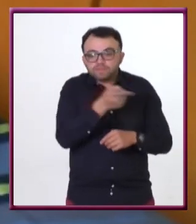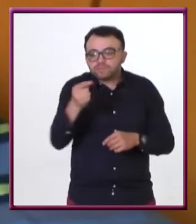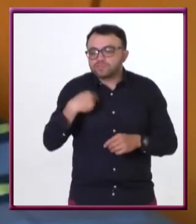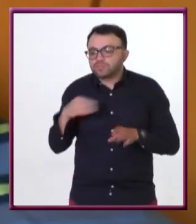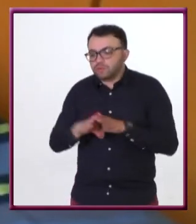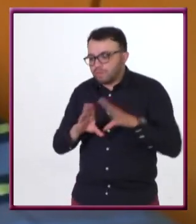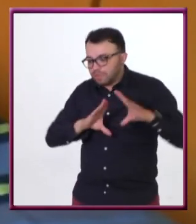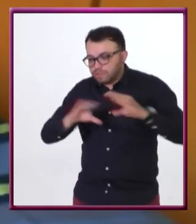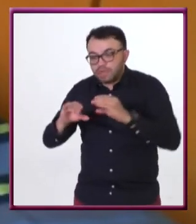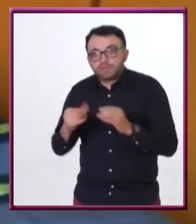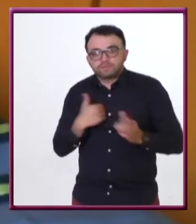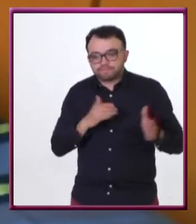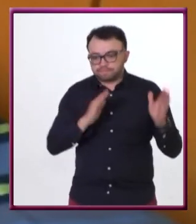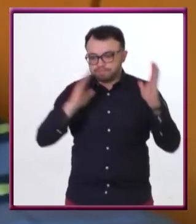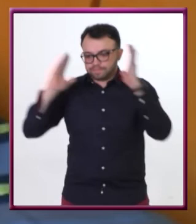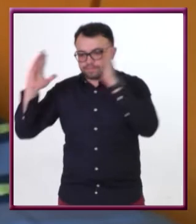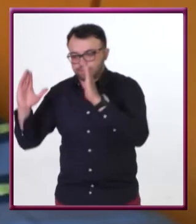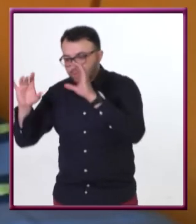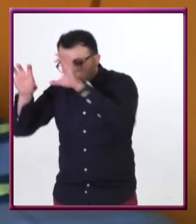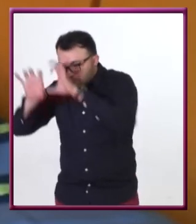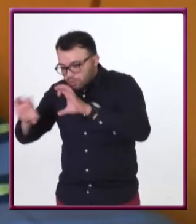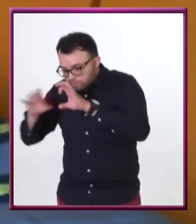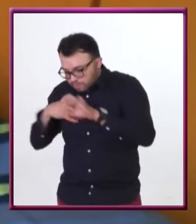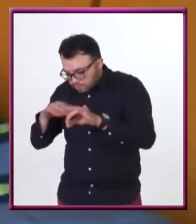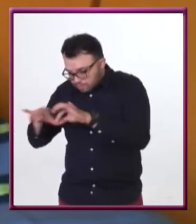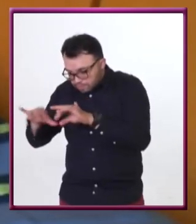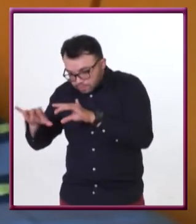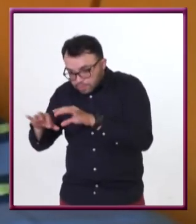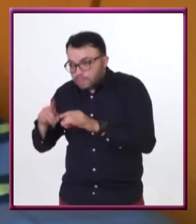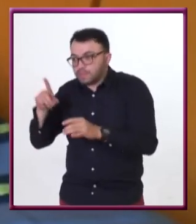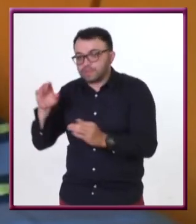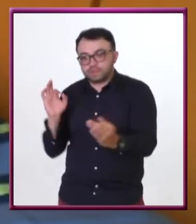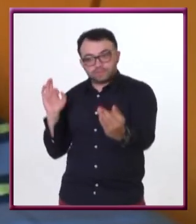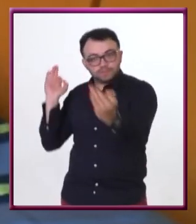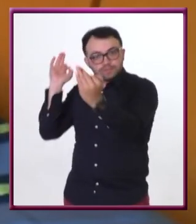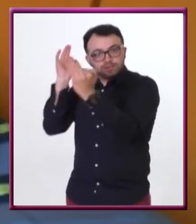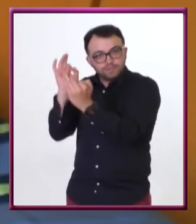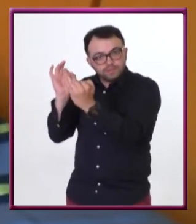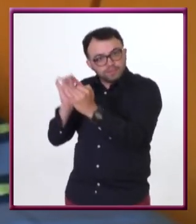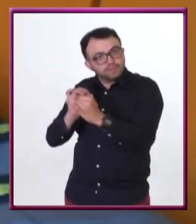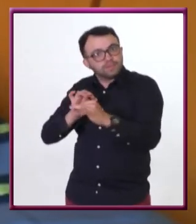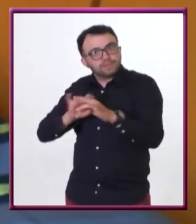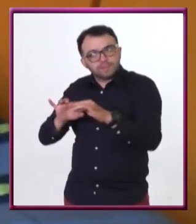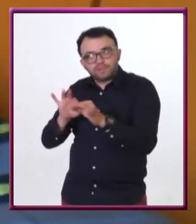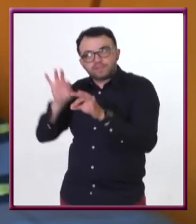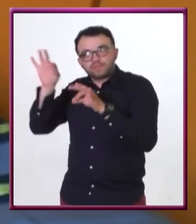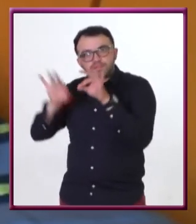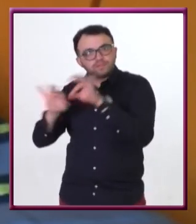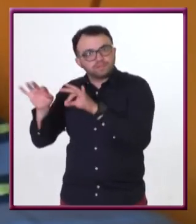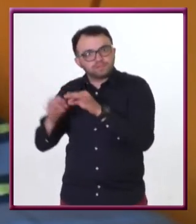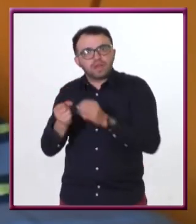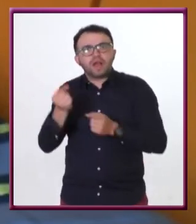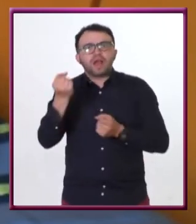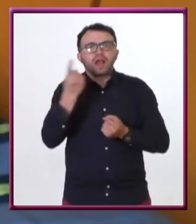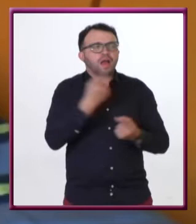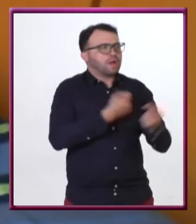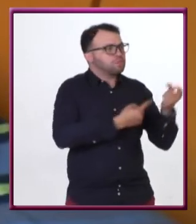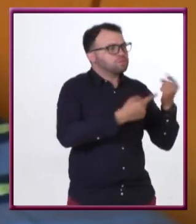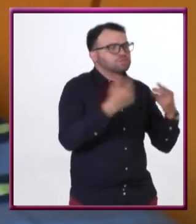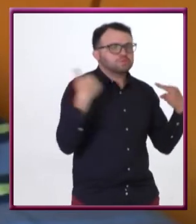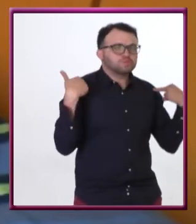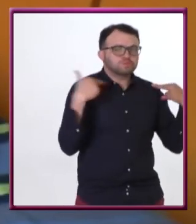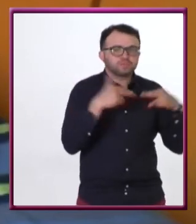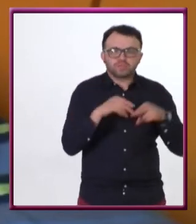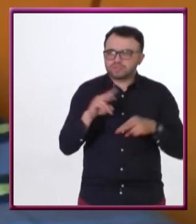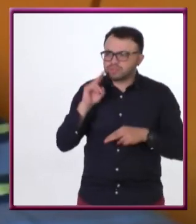hacían las jugadas y se las dictaban a las máquinas y demás, ¿no? Y algunos grandes maestros fueron a ver las partidas y se reían un poco